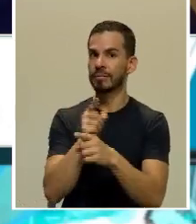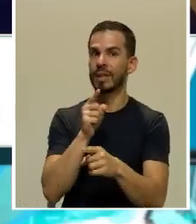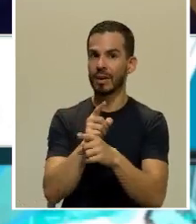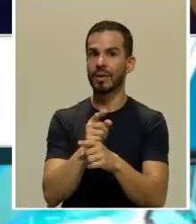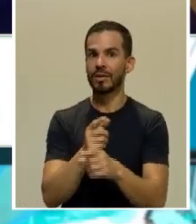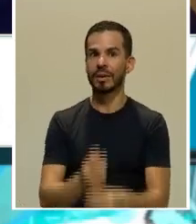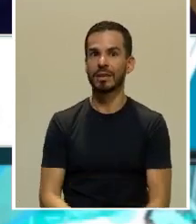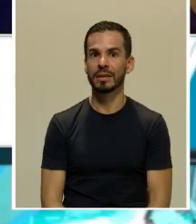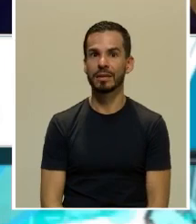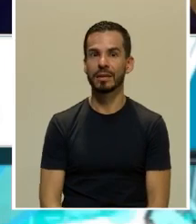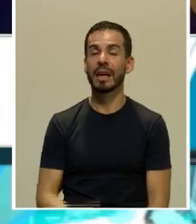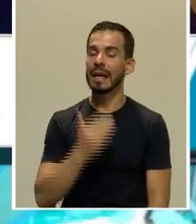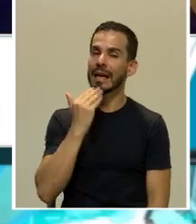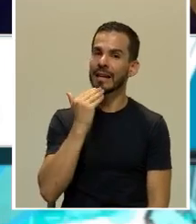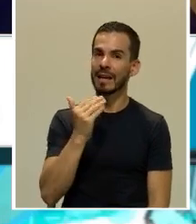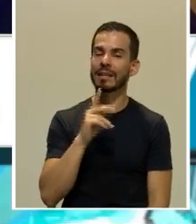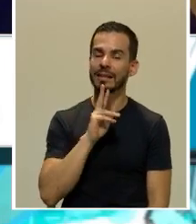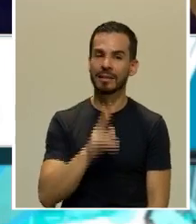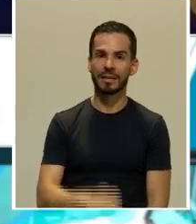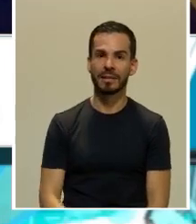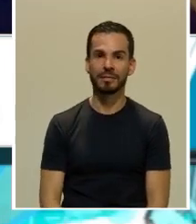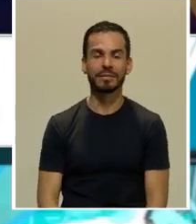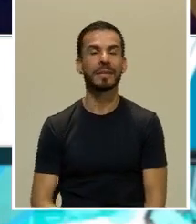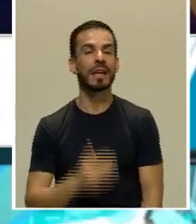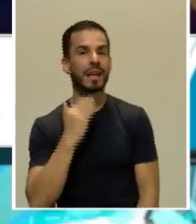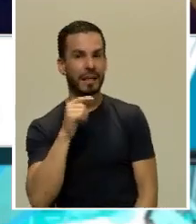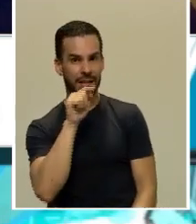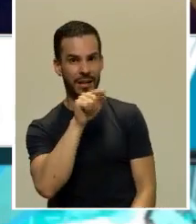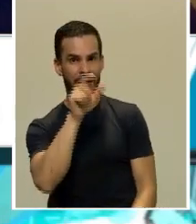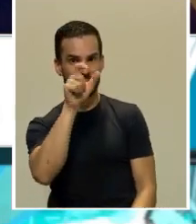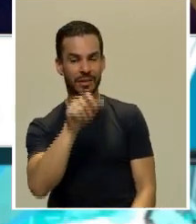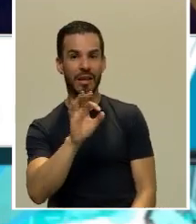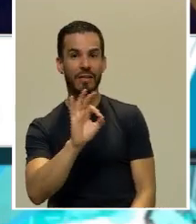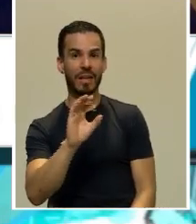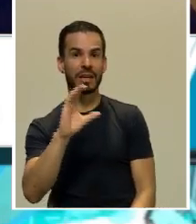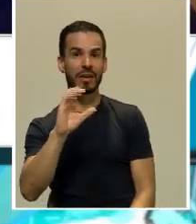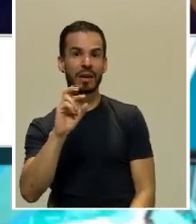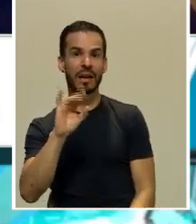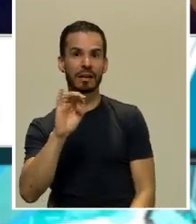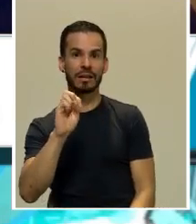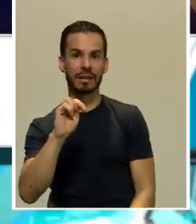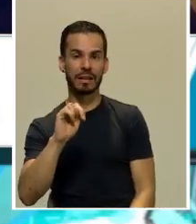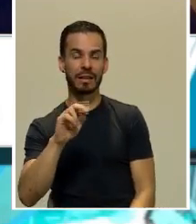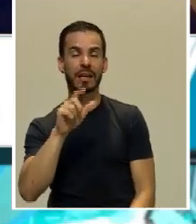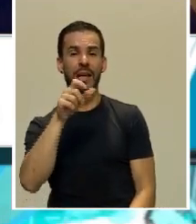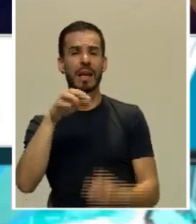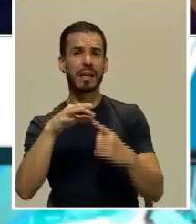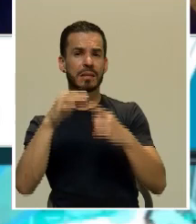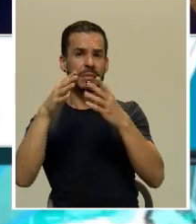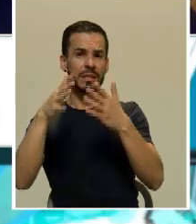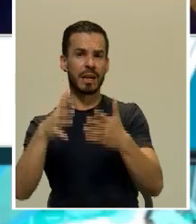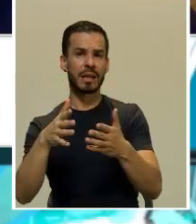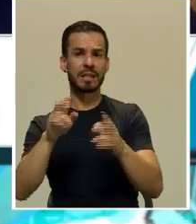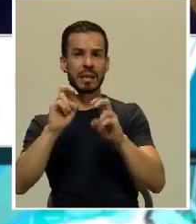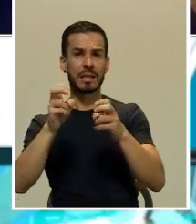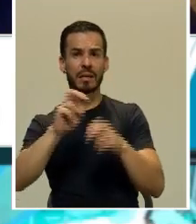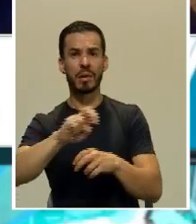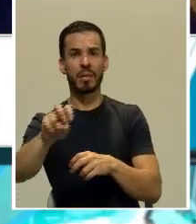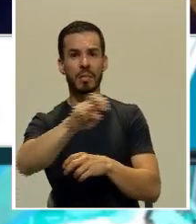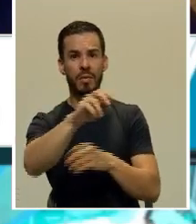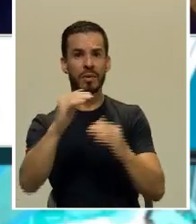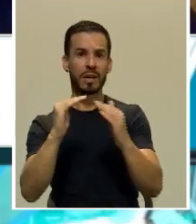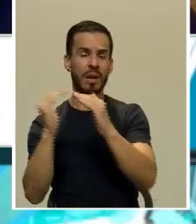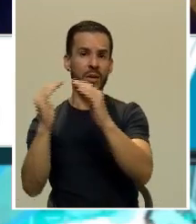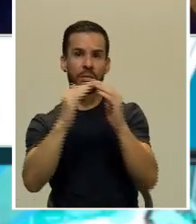correcto, sí. Así es. Muchas gracias, de verdad. Gracias a usted, Federico Cartín Arteaga, especialista en temas de movilidad